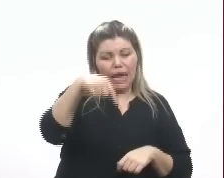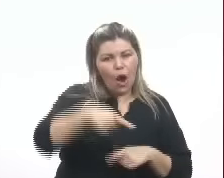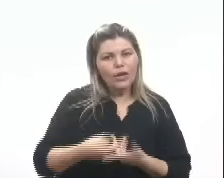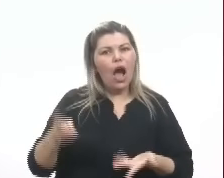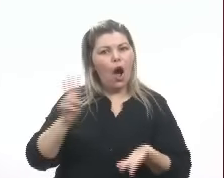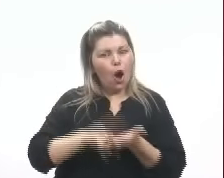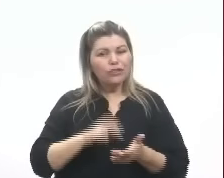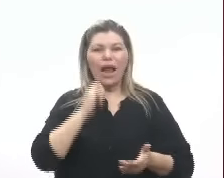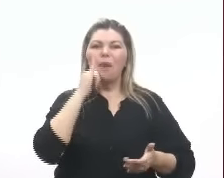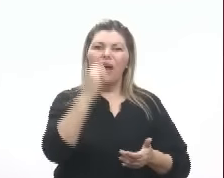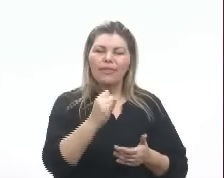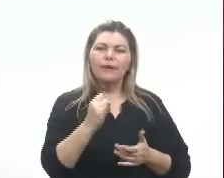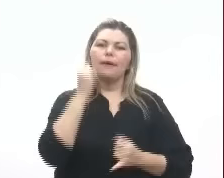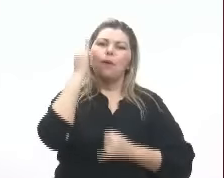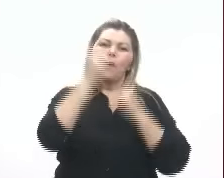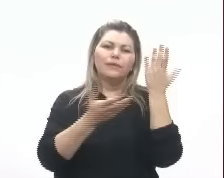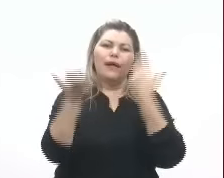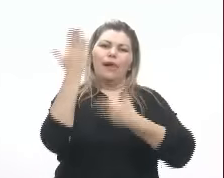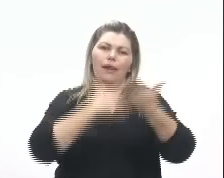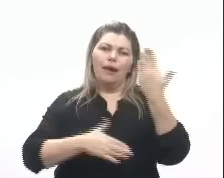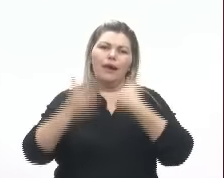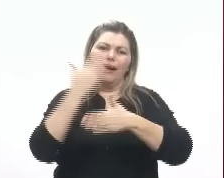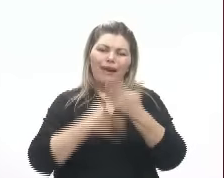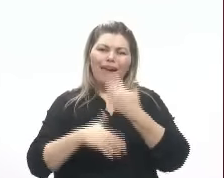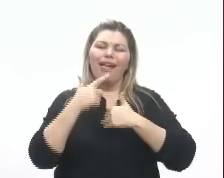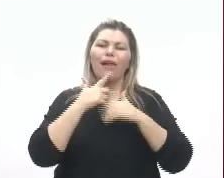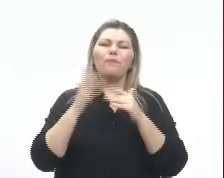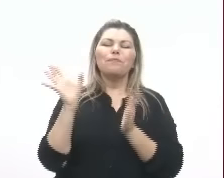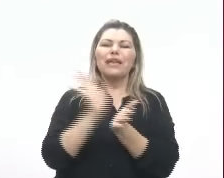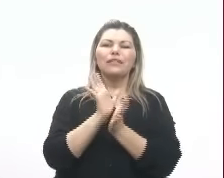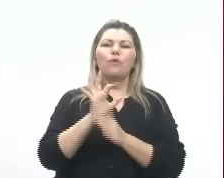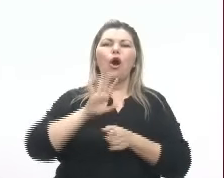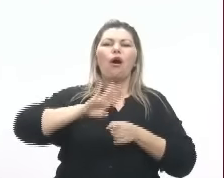Todo cuento, todo verso, déficit cero, verso.